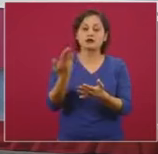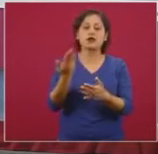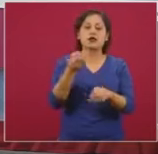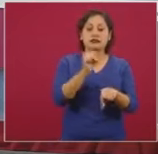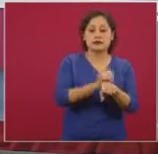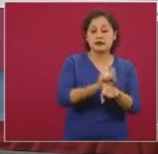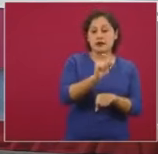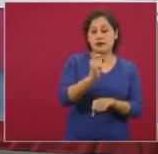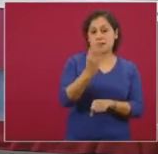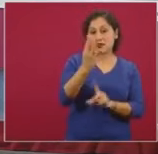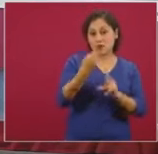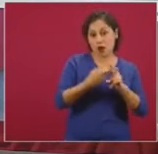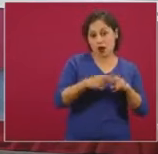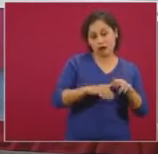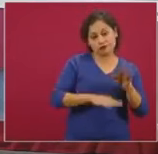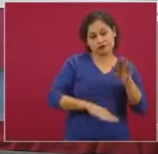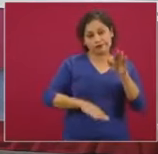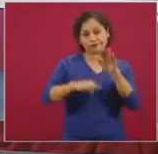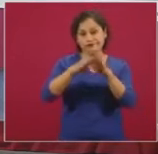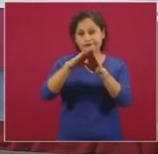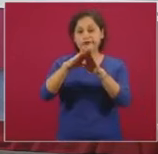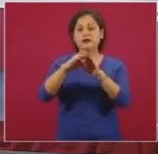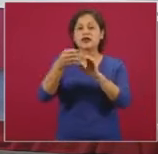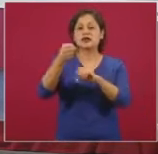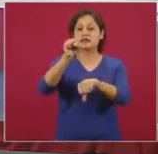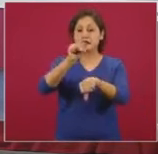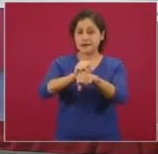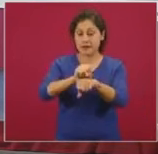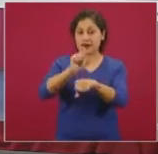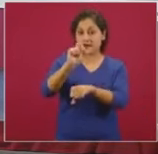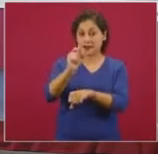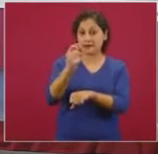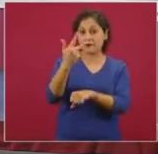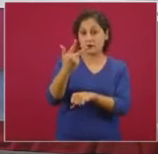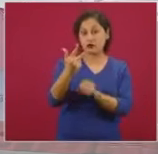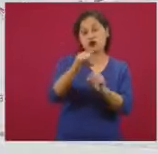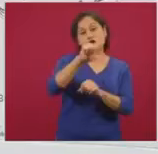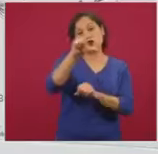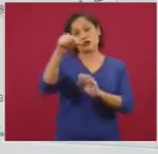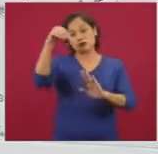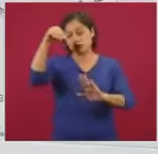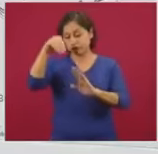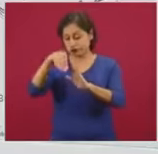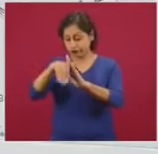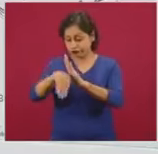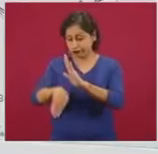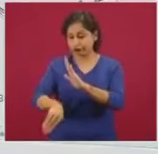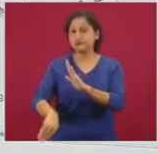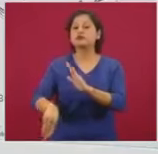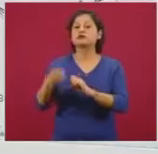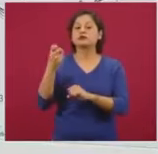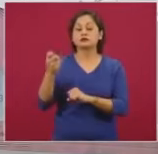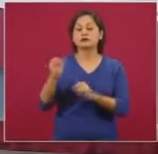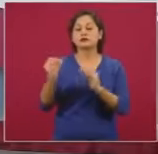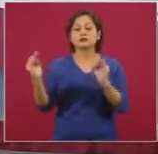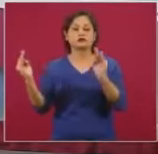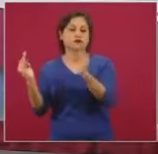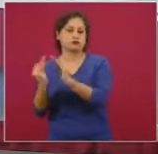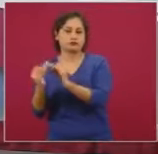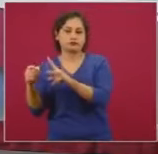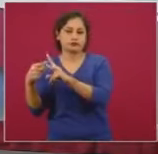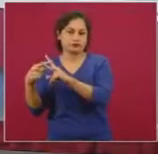semana 24 hasta la semana 28, y a partir de ahí prácticamente un descenso continuo, acercándose ya a